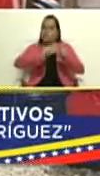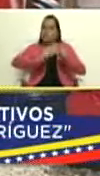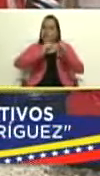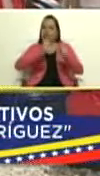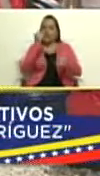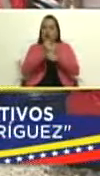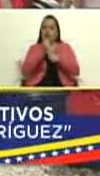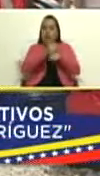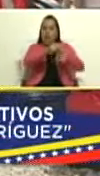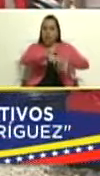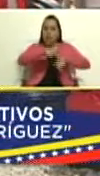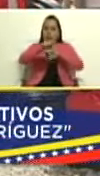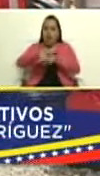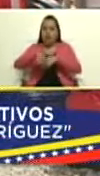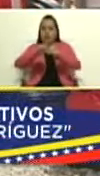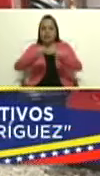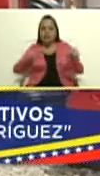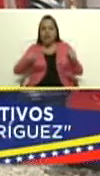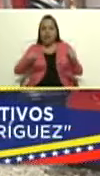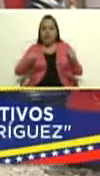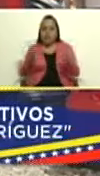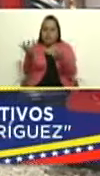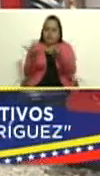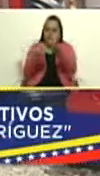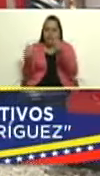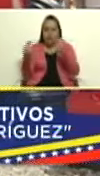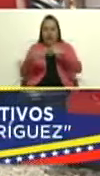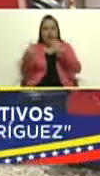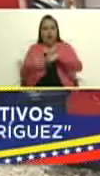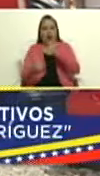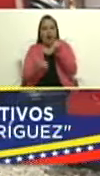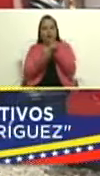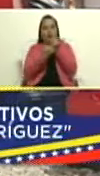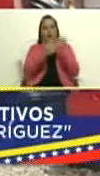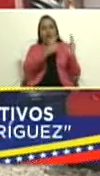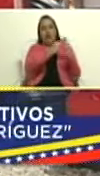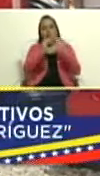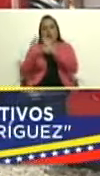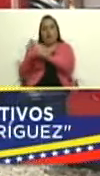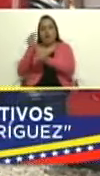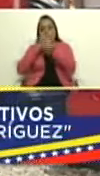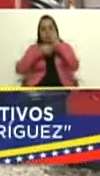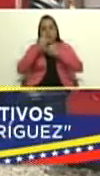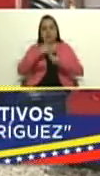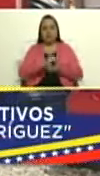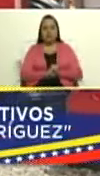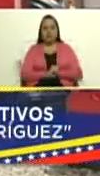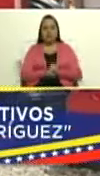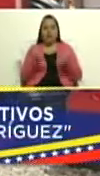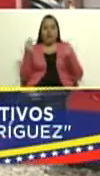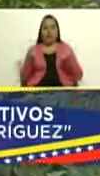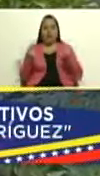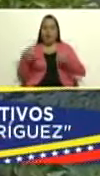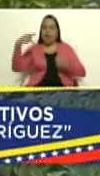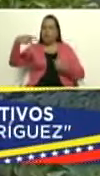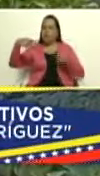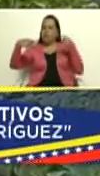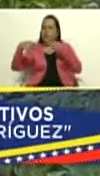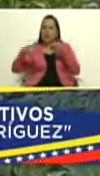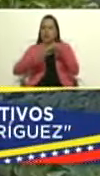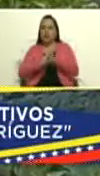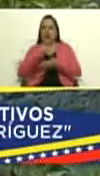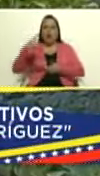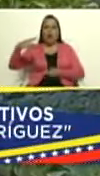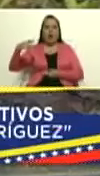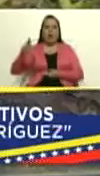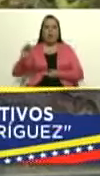esas tierras para poder seguir trayendo beneficios a todas nuestras casas de alimentación. Estamos activando la P de producción. Yo soy una